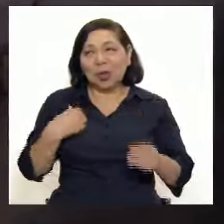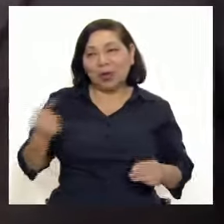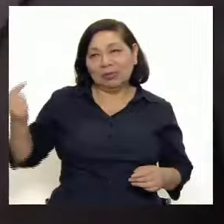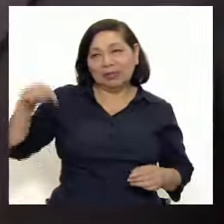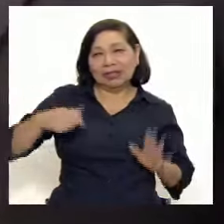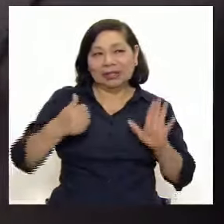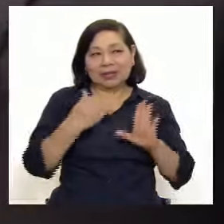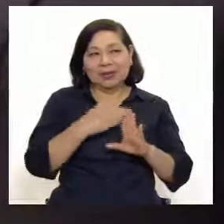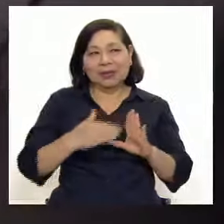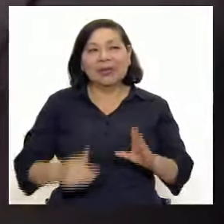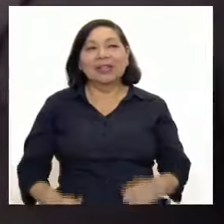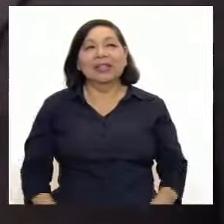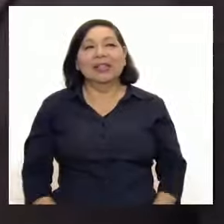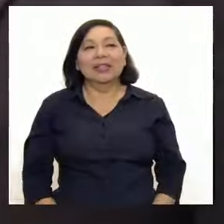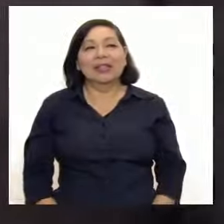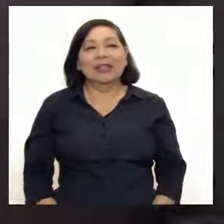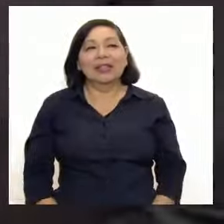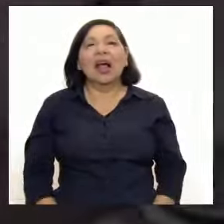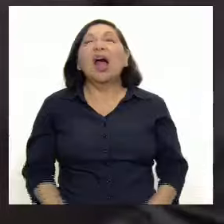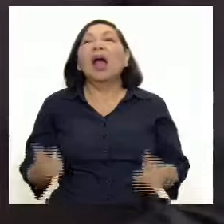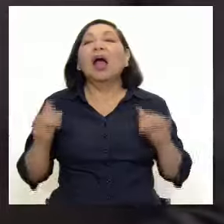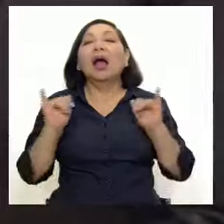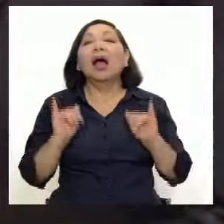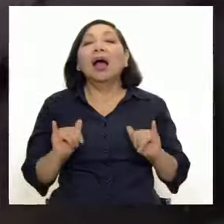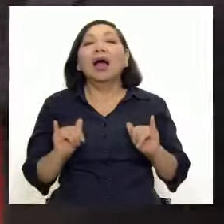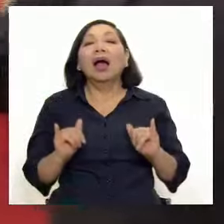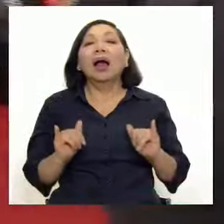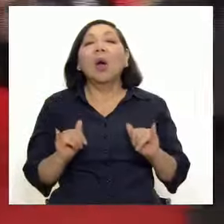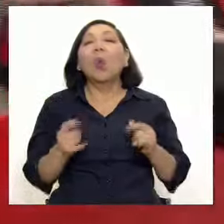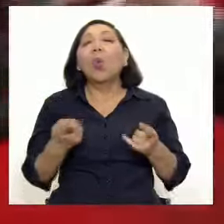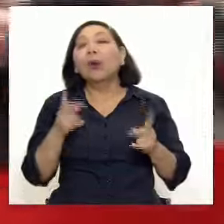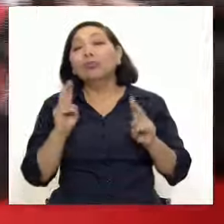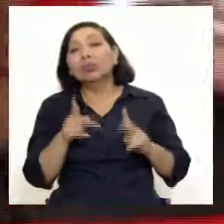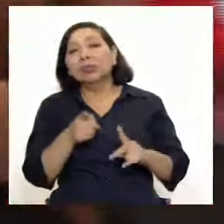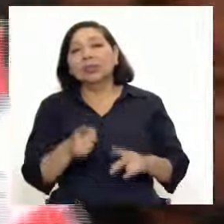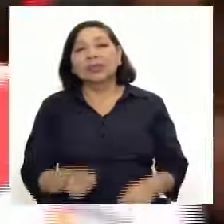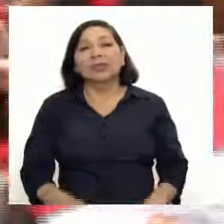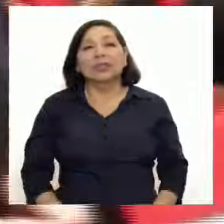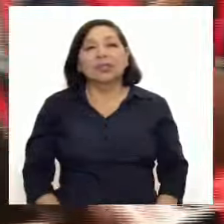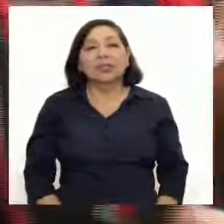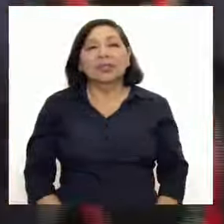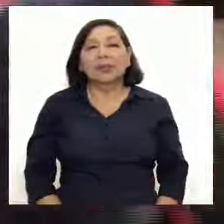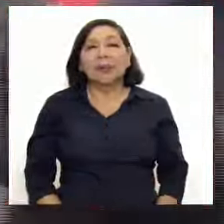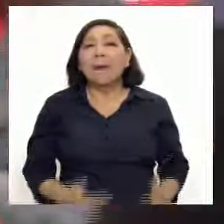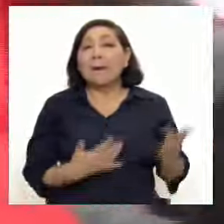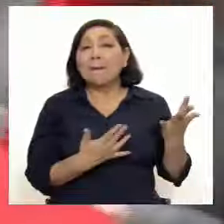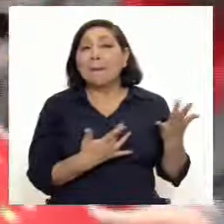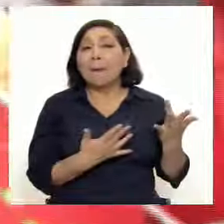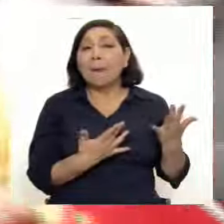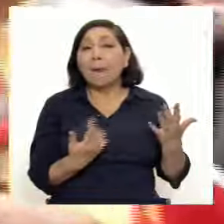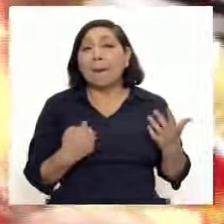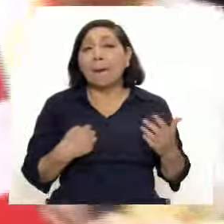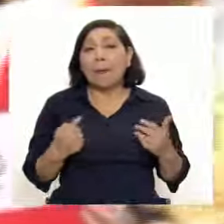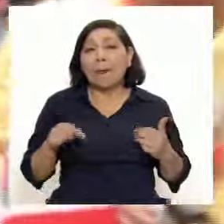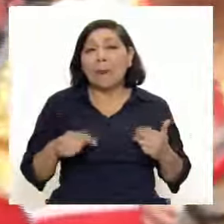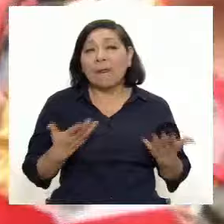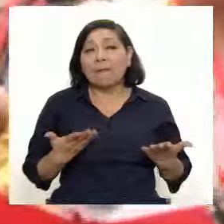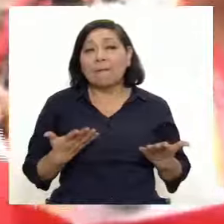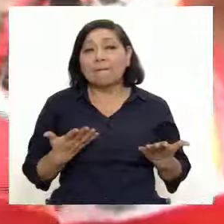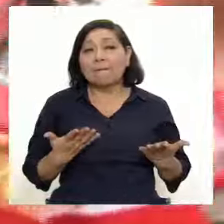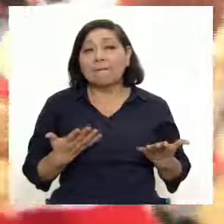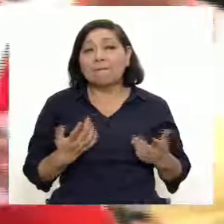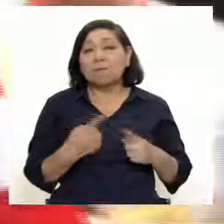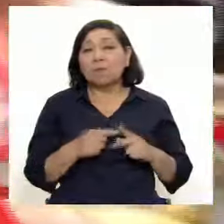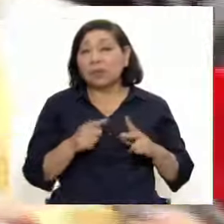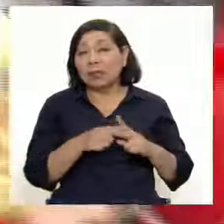sí. Ajá. ¿Hasta qué hora se van a quedar? ¿Cuál es la expectativa? Estamos viendo por acá